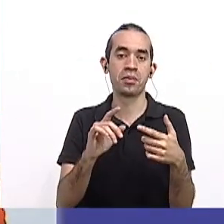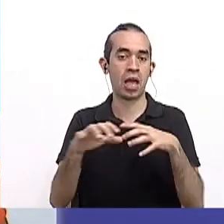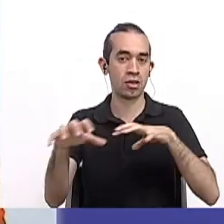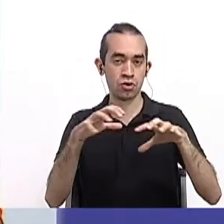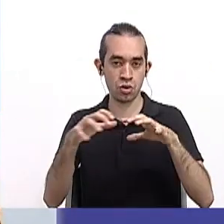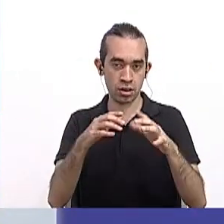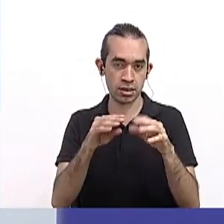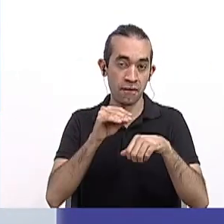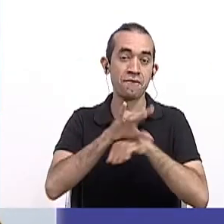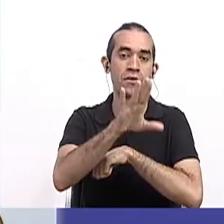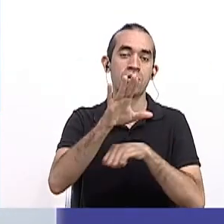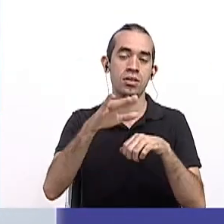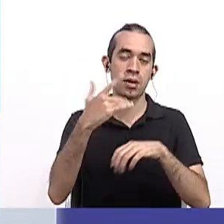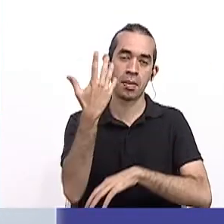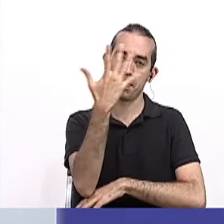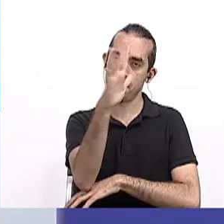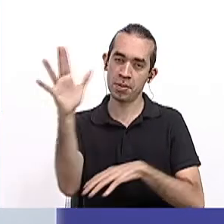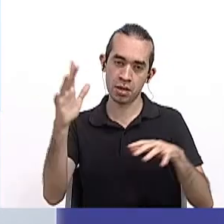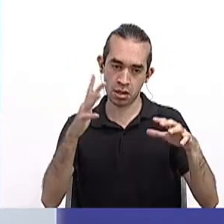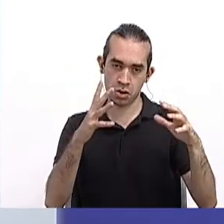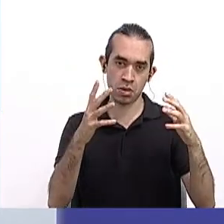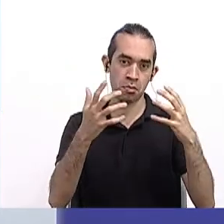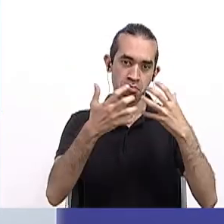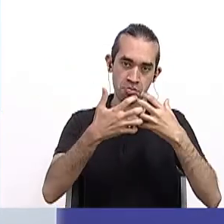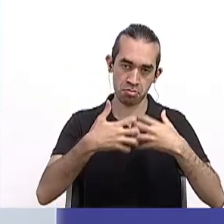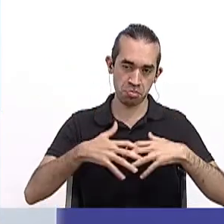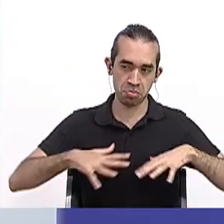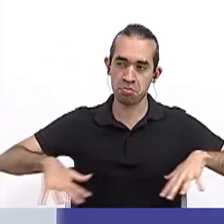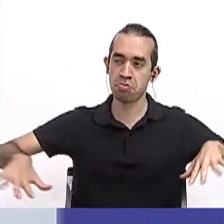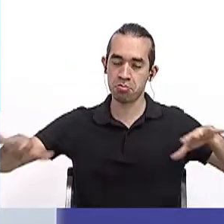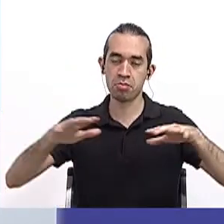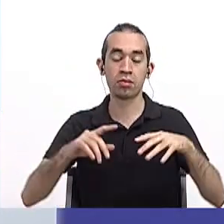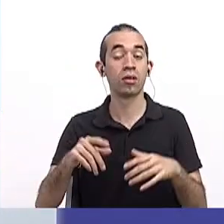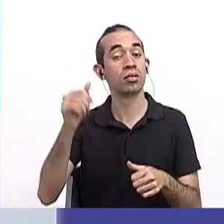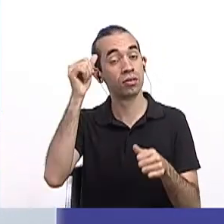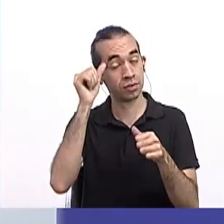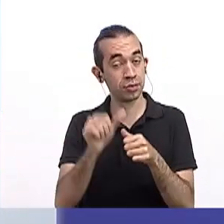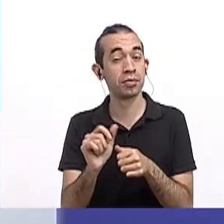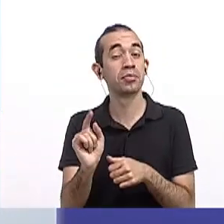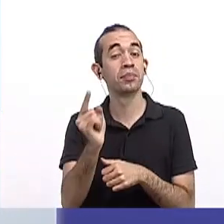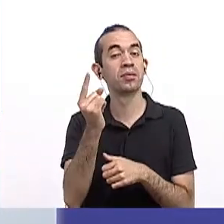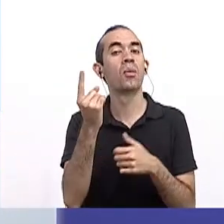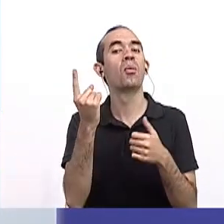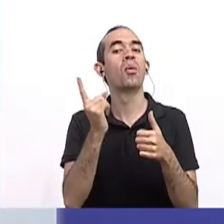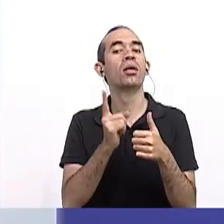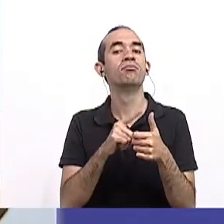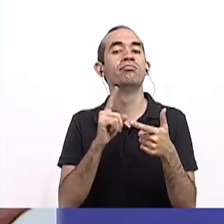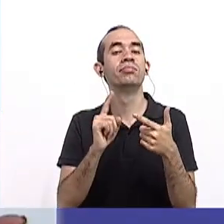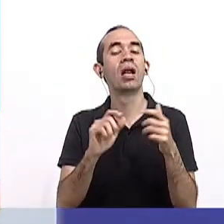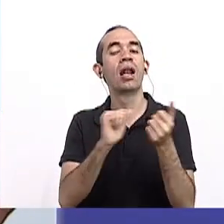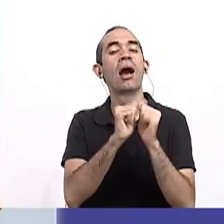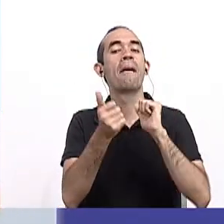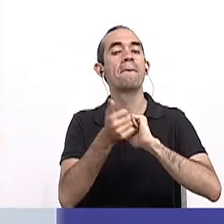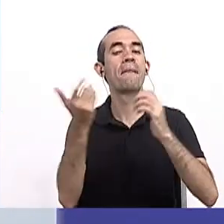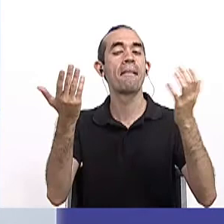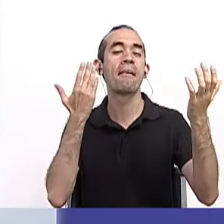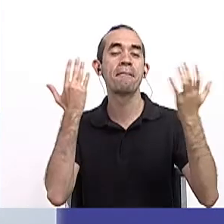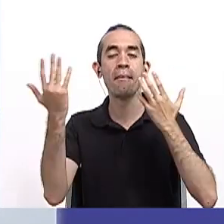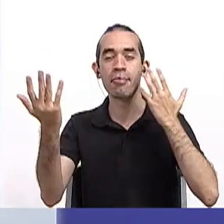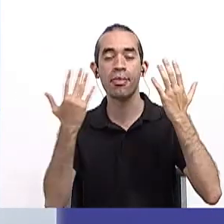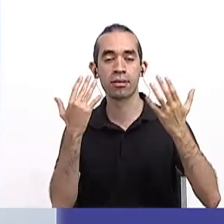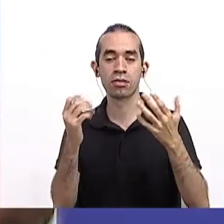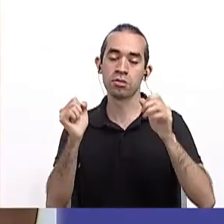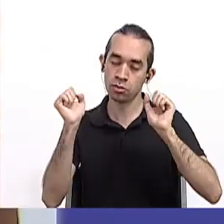en el medio ambiente. Y tocamos el primer punto que es muy importante, que es el cambio climático, que posiblemente